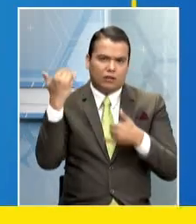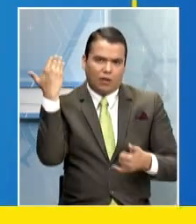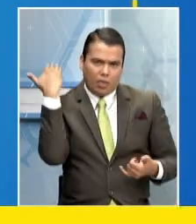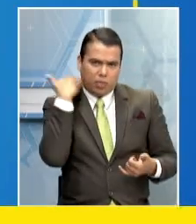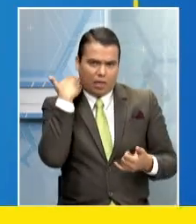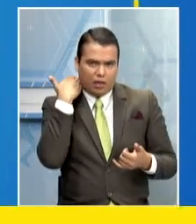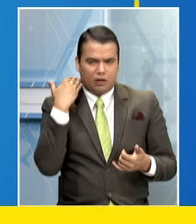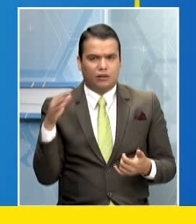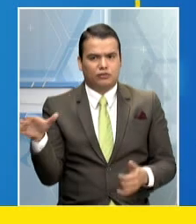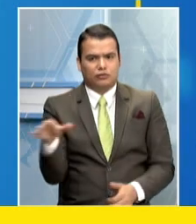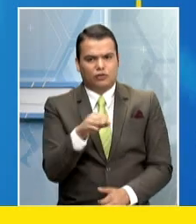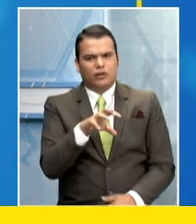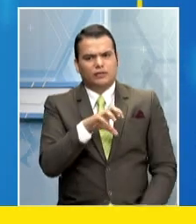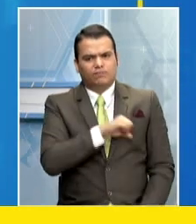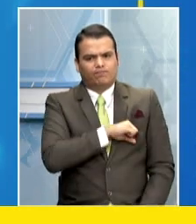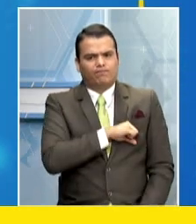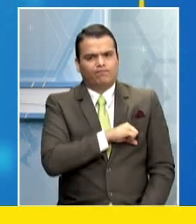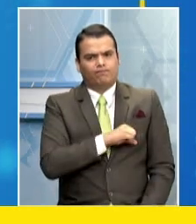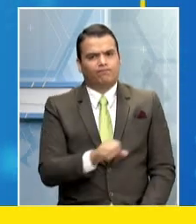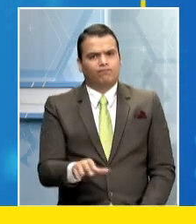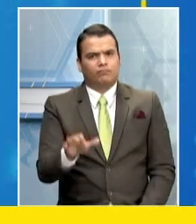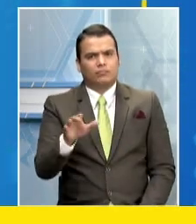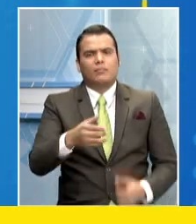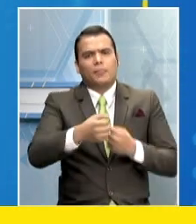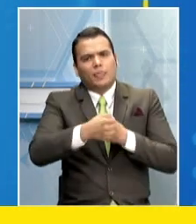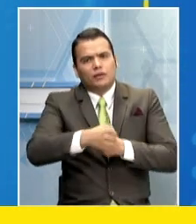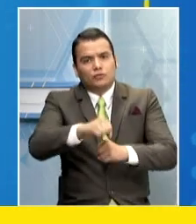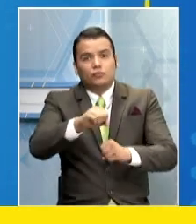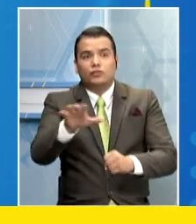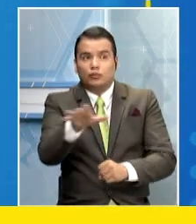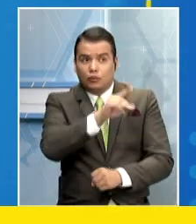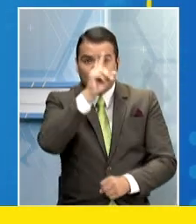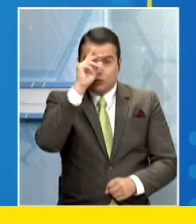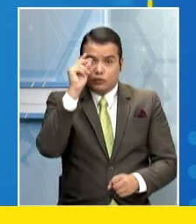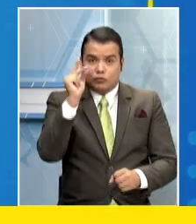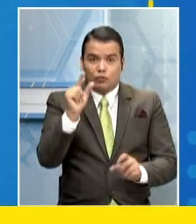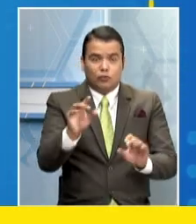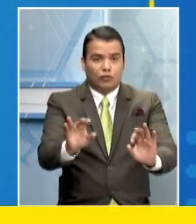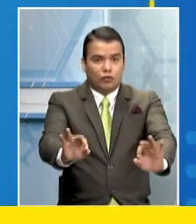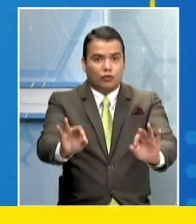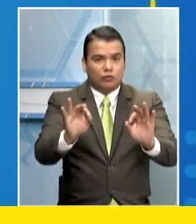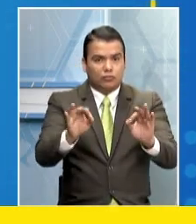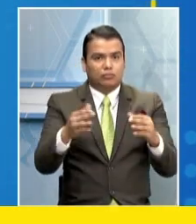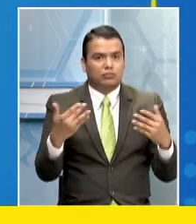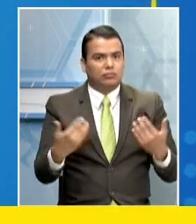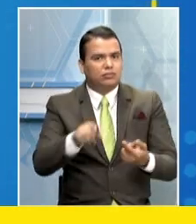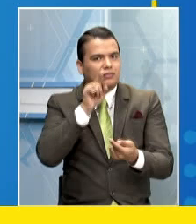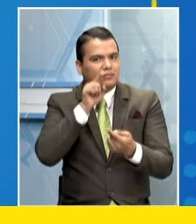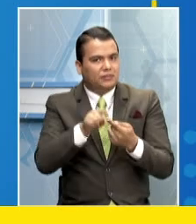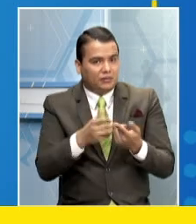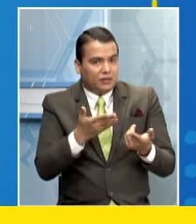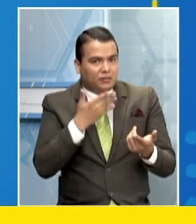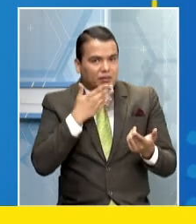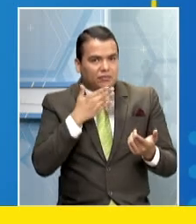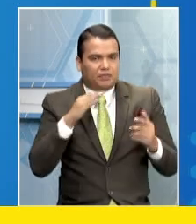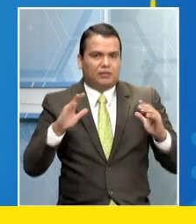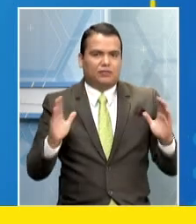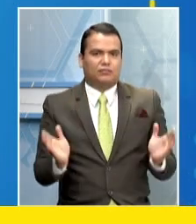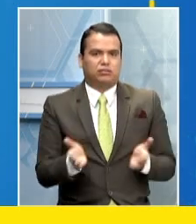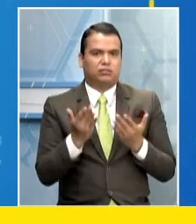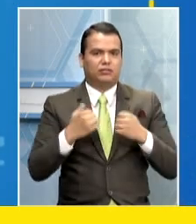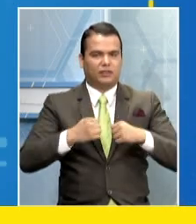atropelladas, tristes, porque la verdad es que el esfuerzo que se hizo fue grande, tratando de hacer